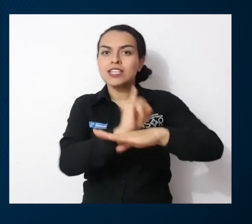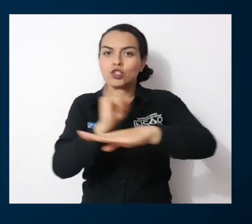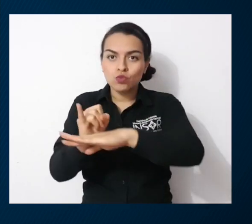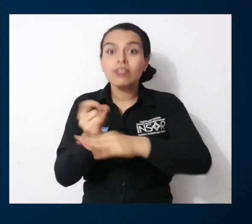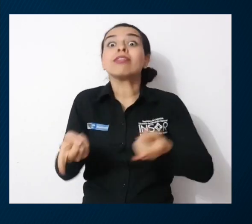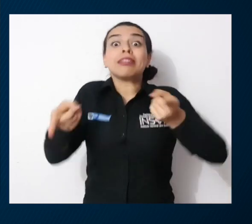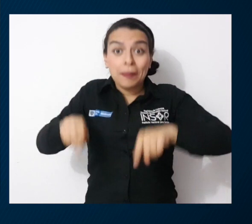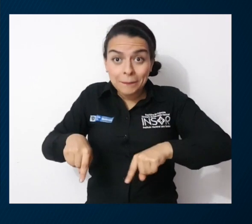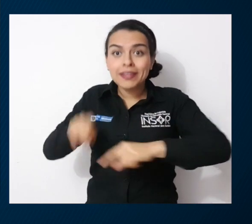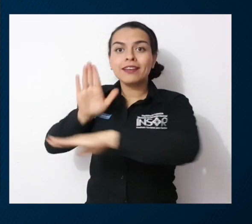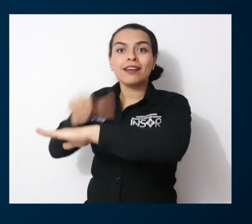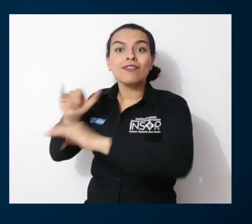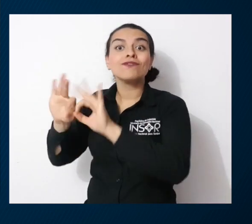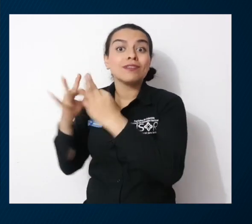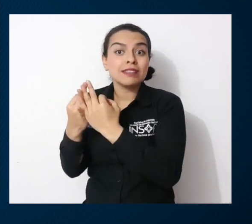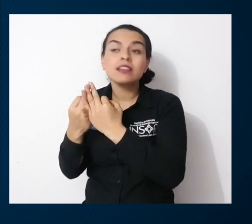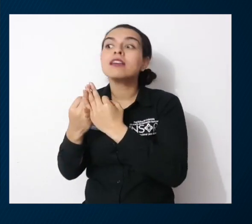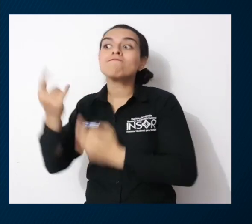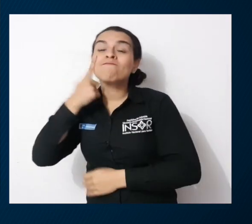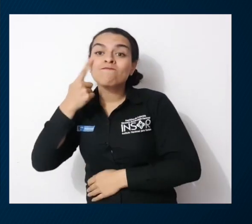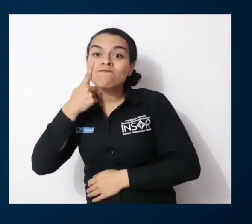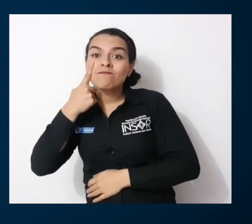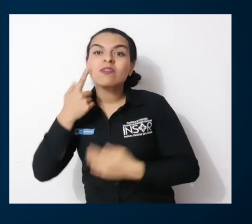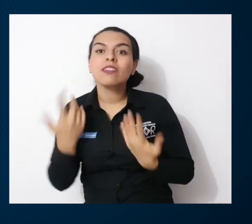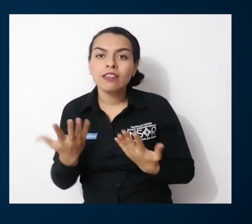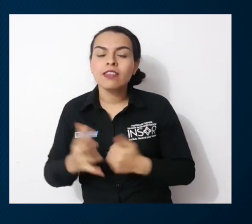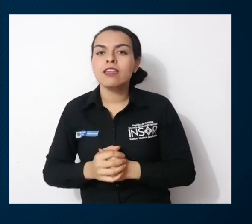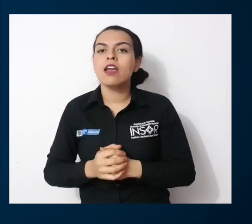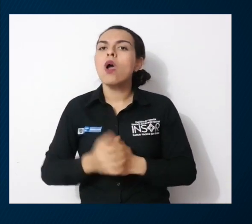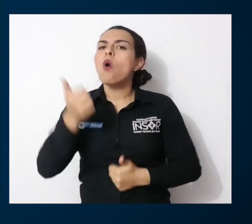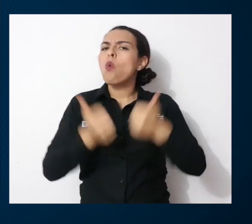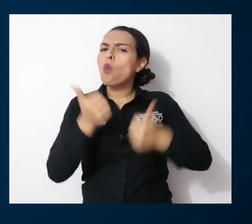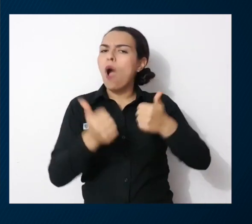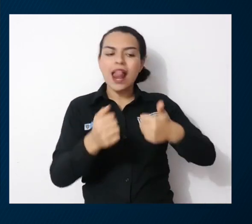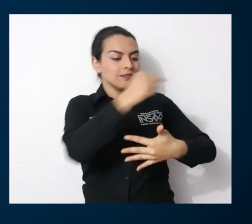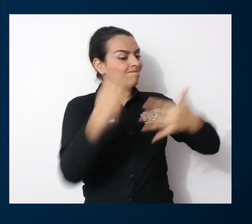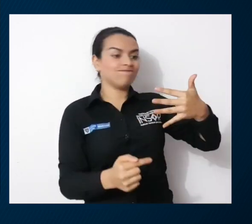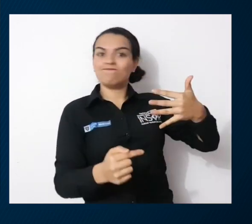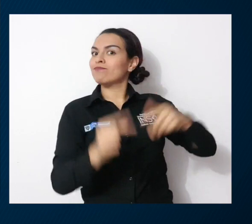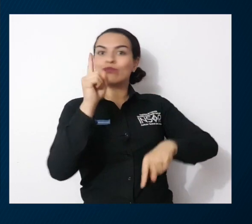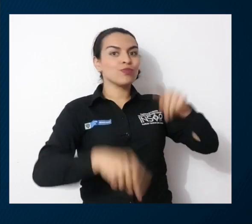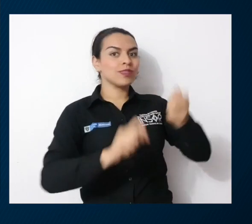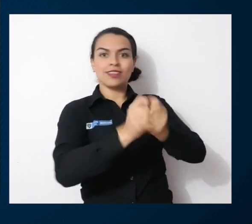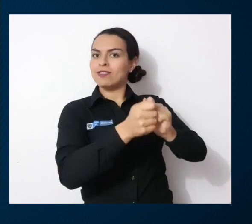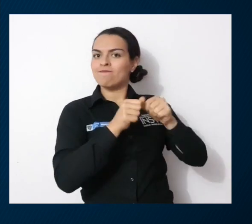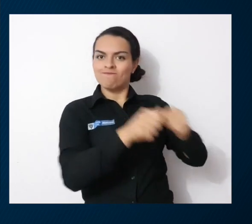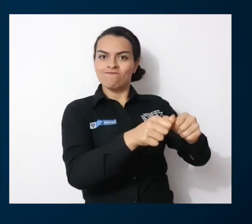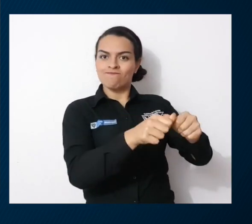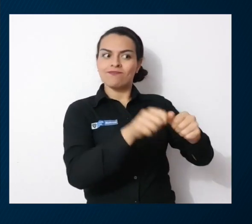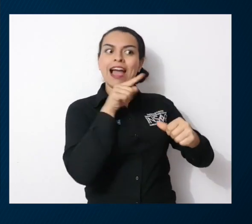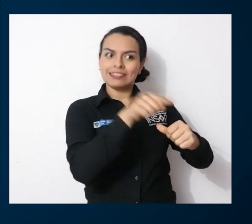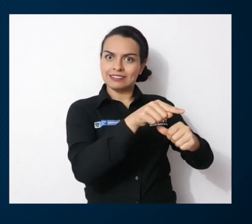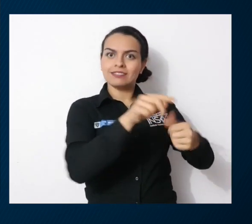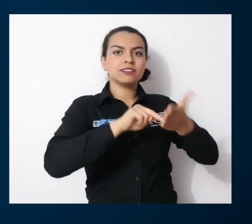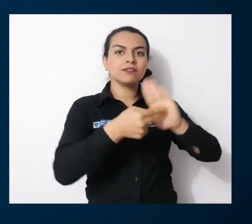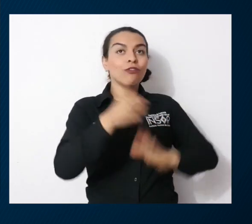a las familias es identificar muy bien cuáles son esos inamovibles, cuáles son esos pasos sobre los que no podemos